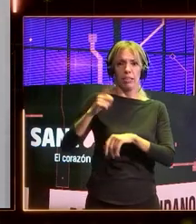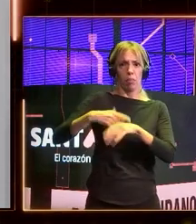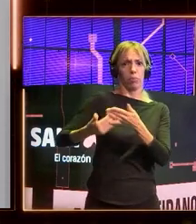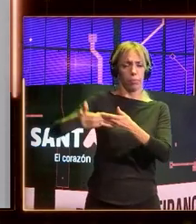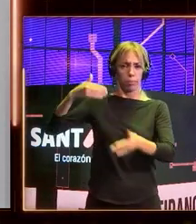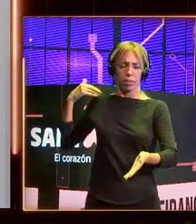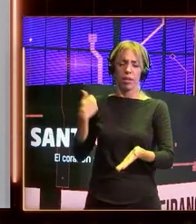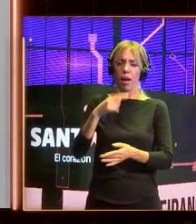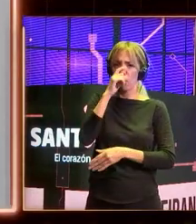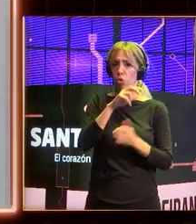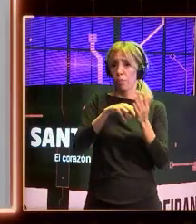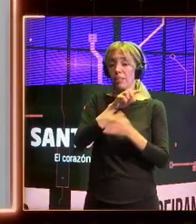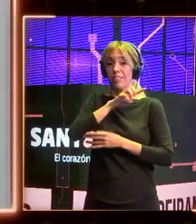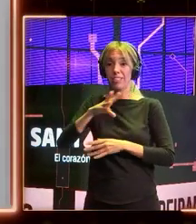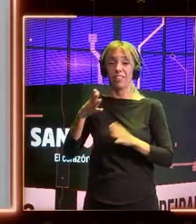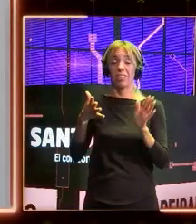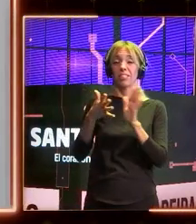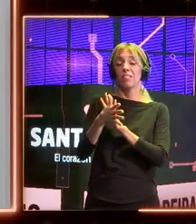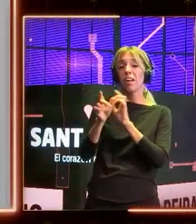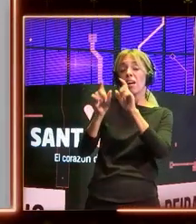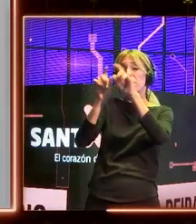En 2013 es cuando Snowden